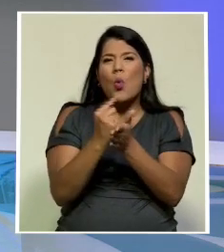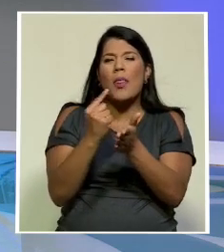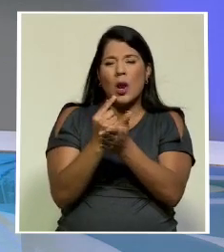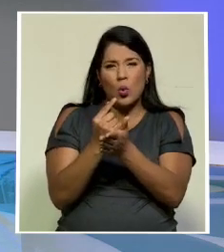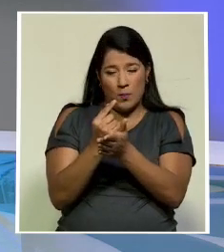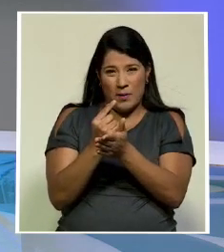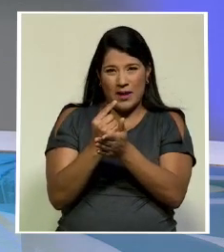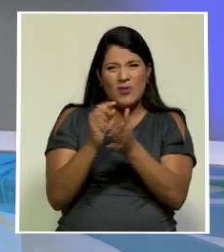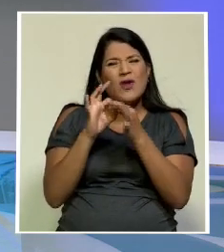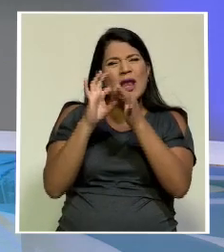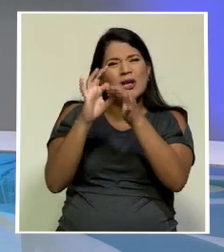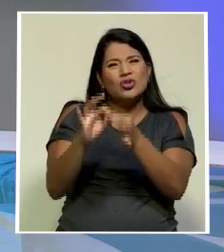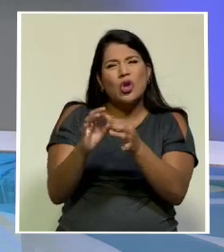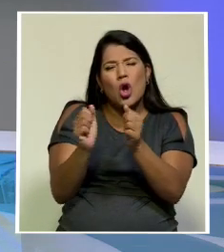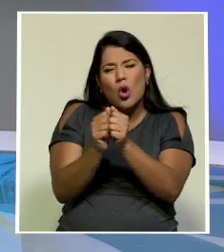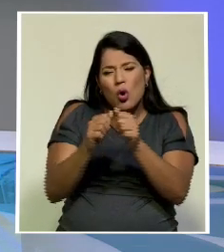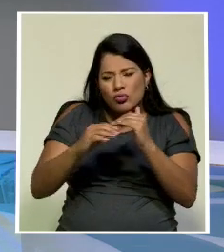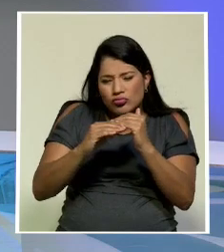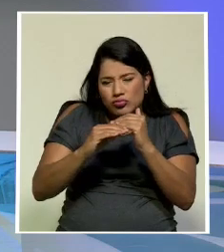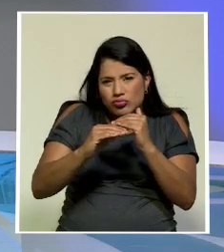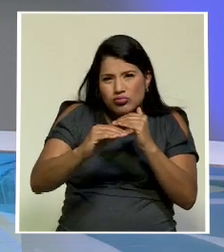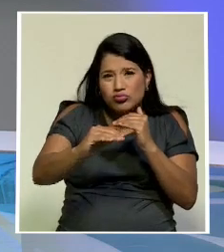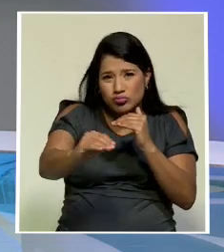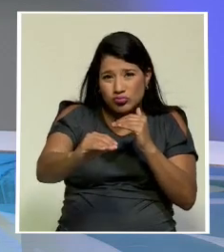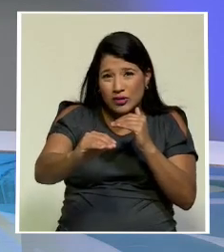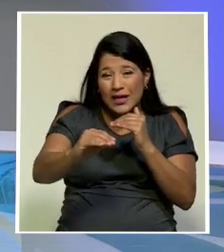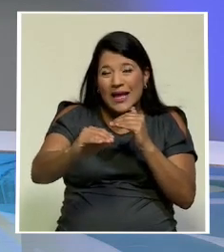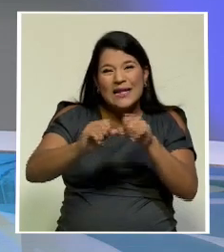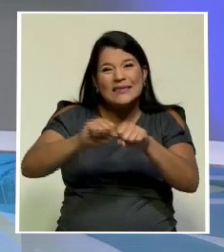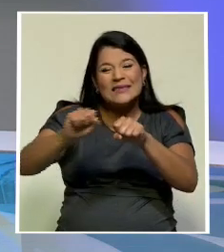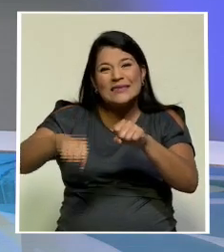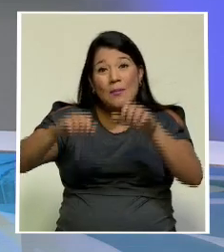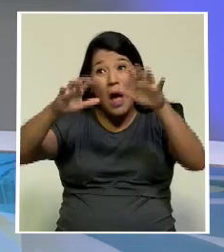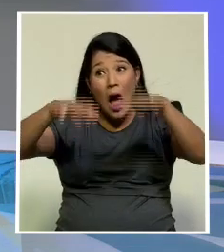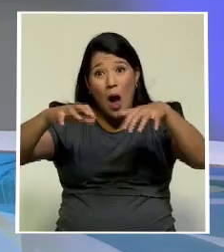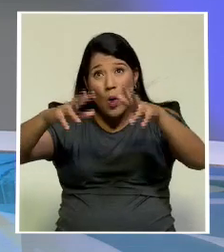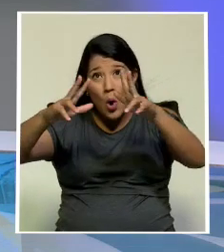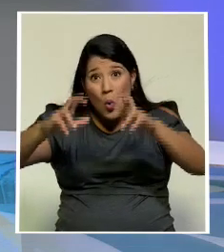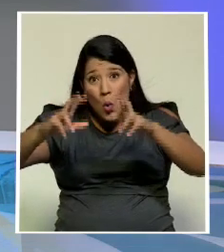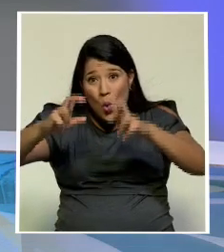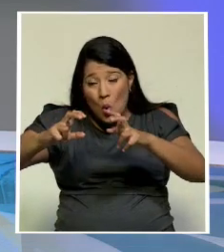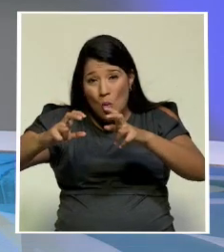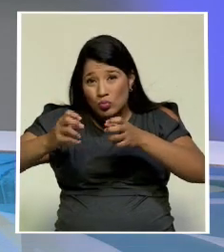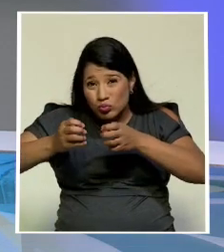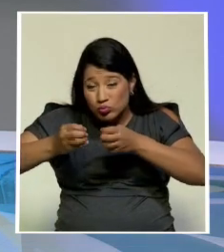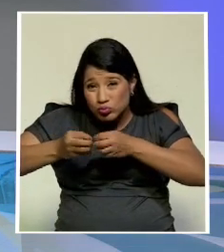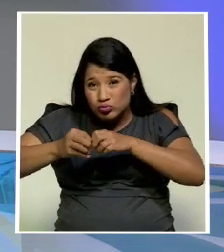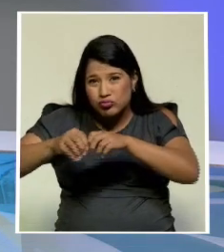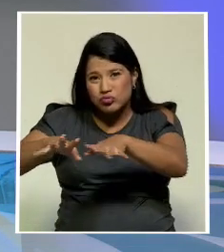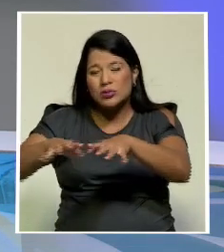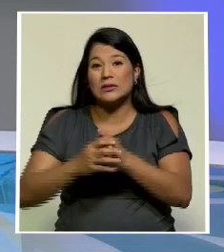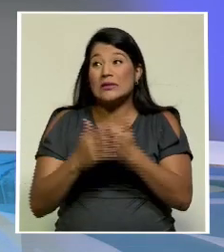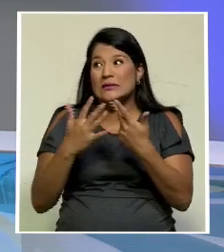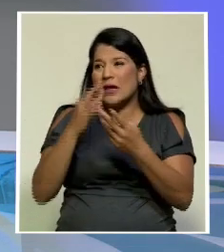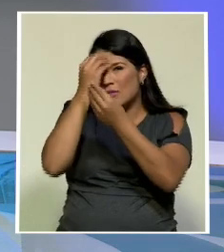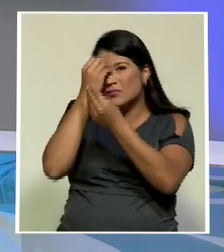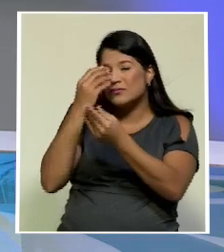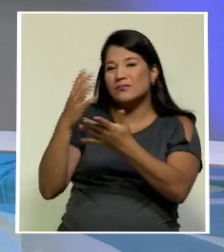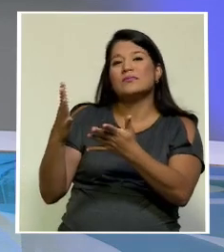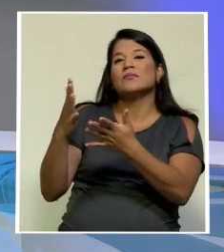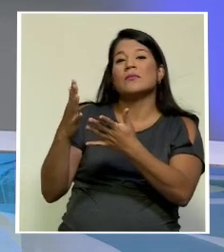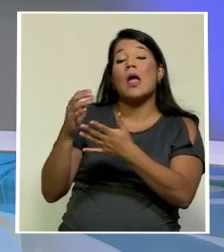con el deterioro del pavimento y del sistema de drenaje. Los señalamientos de la ANAME fueron comunicados a la unidad ejecutora y gestora